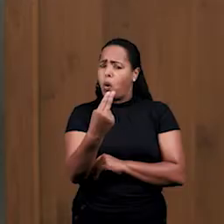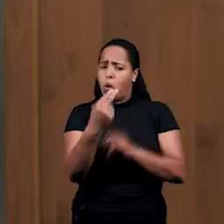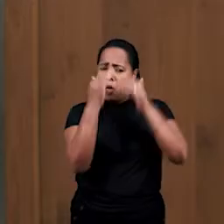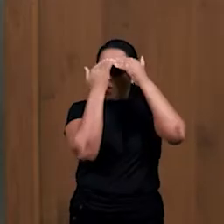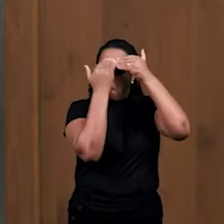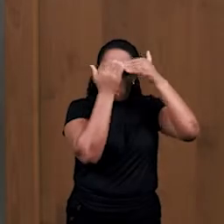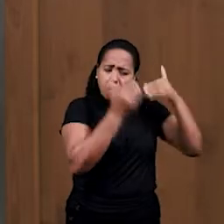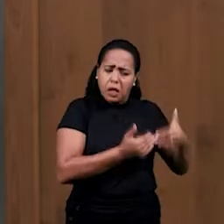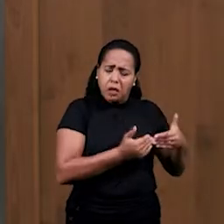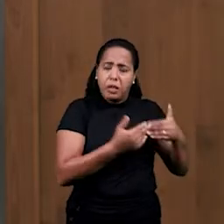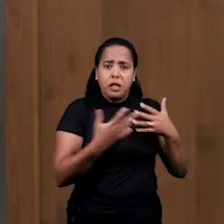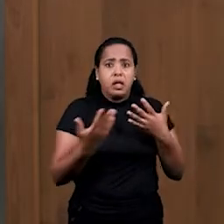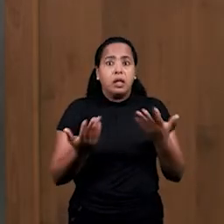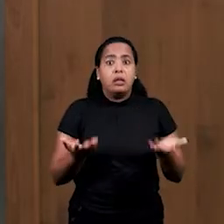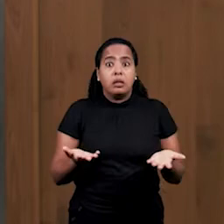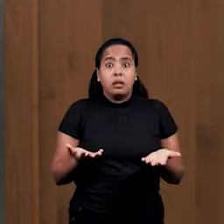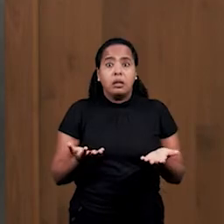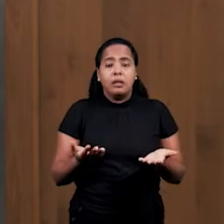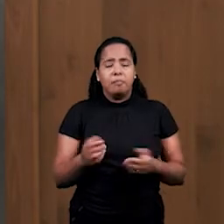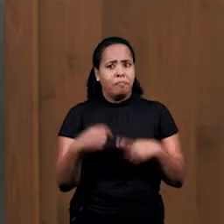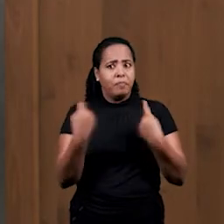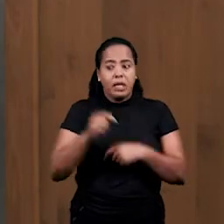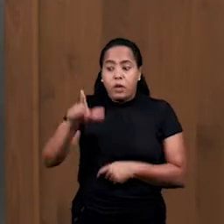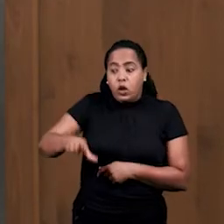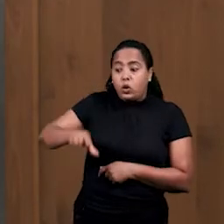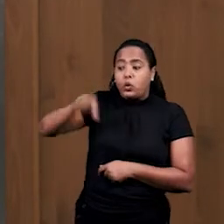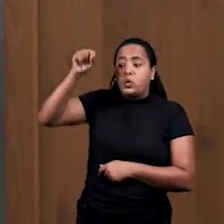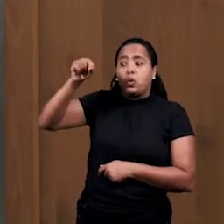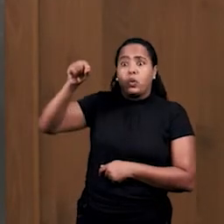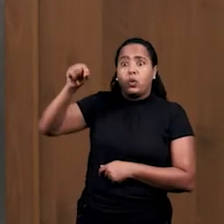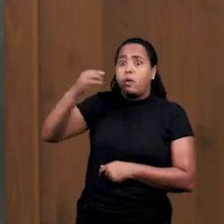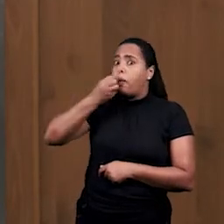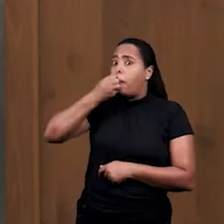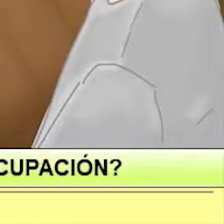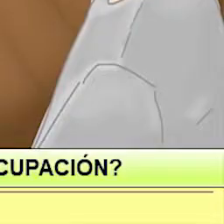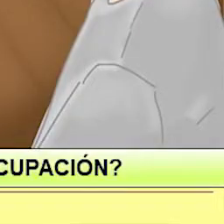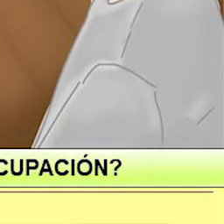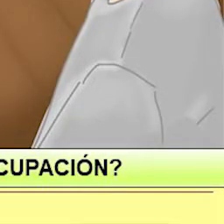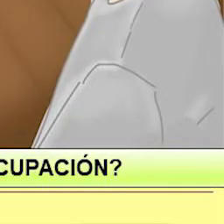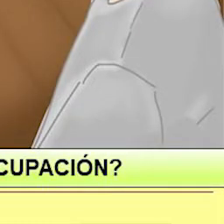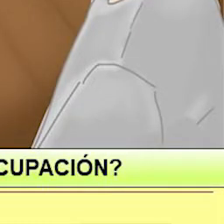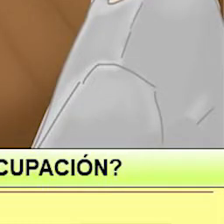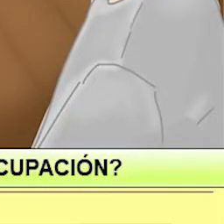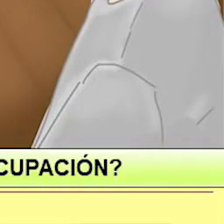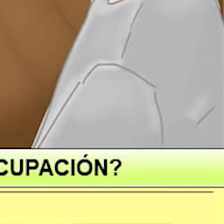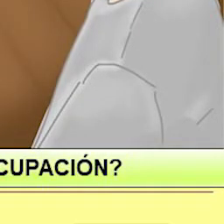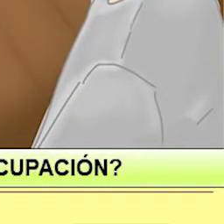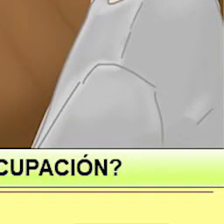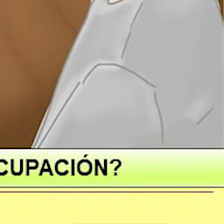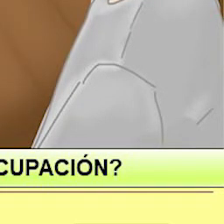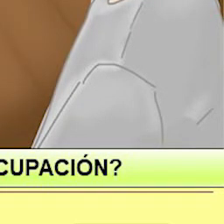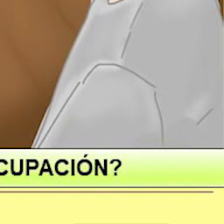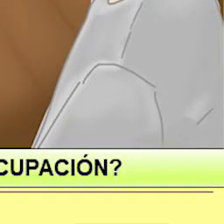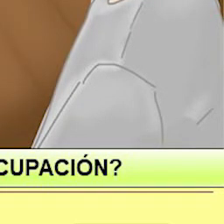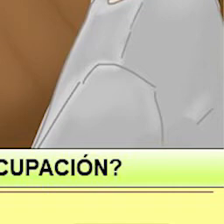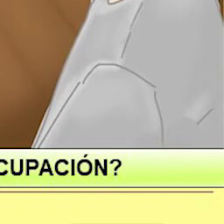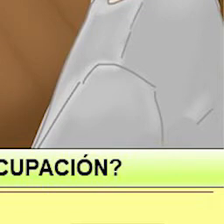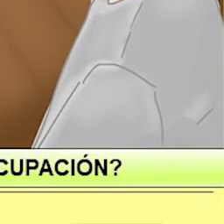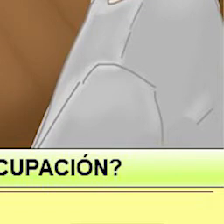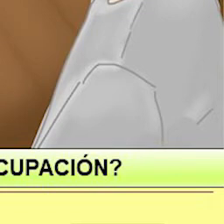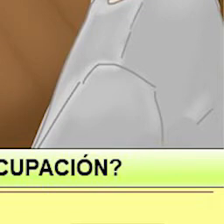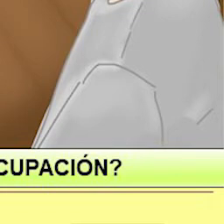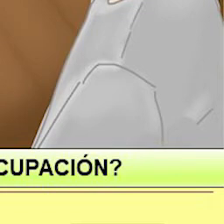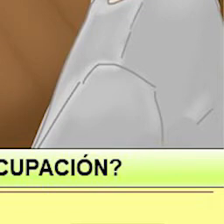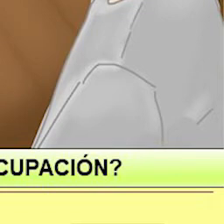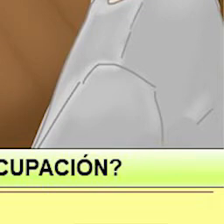desobediente? Vamos a hacer la buena elección. Vamos a ser hijos obedientes. La palabra de Dios nos enseña a ser obedientes